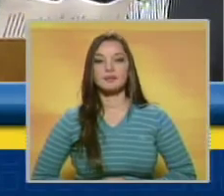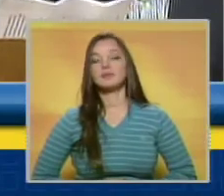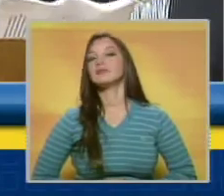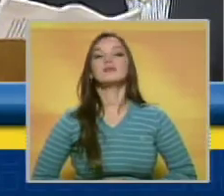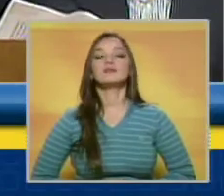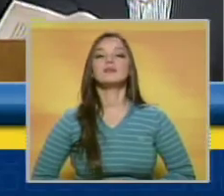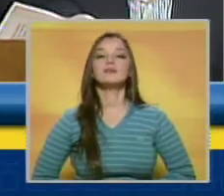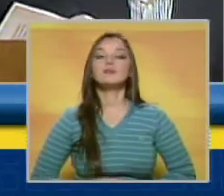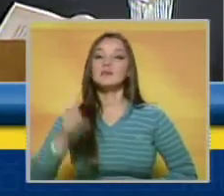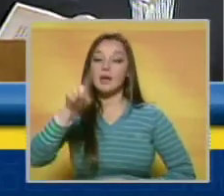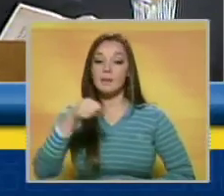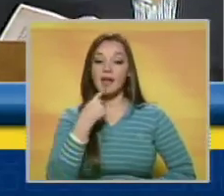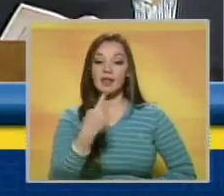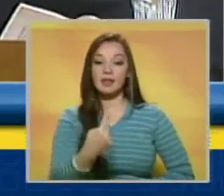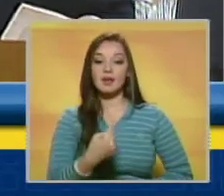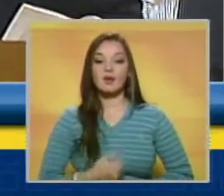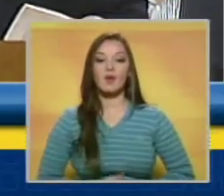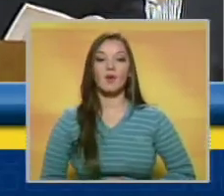Tengo que decir también